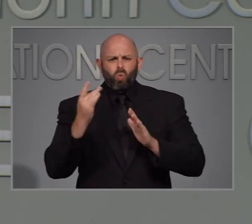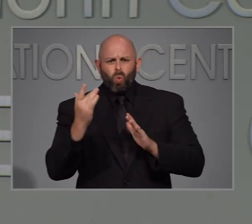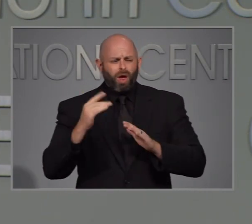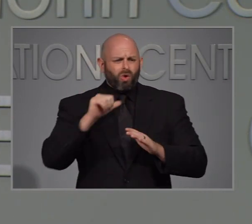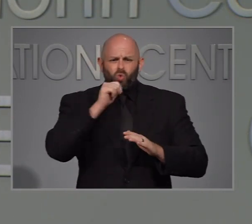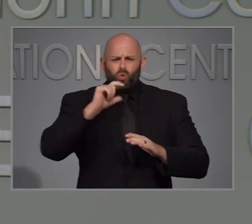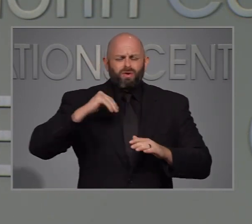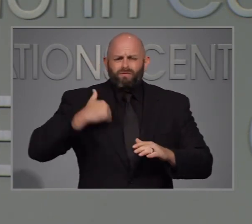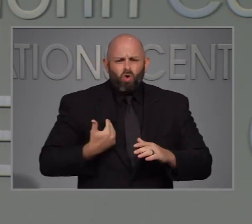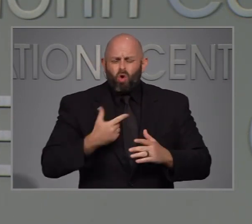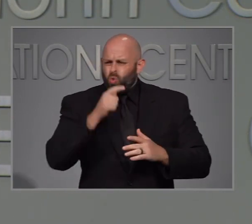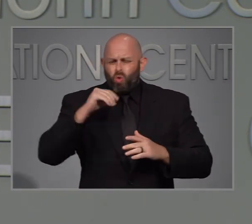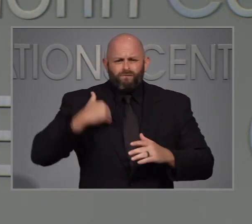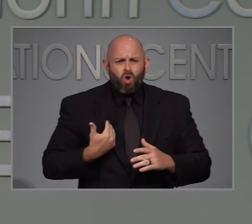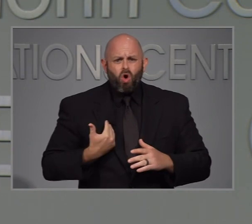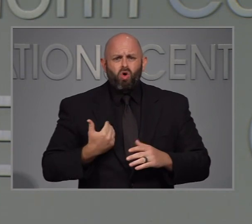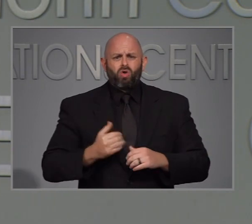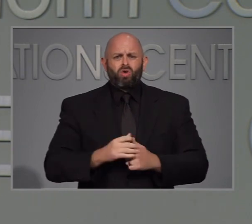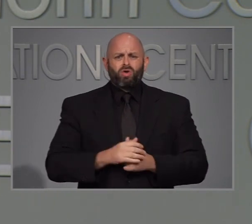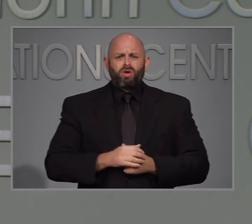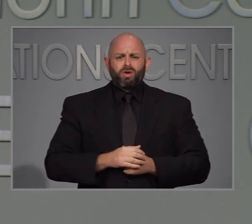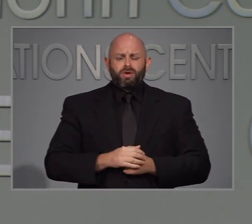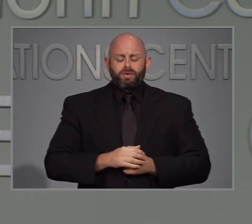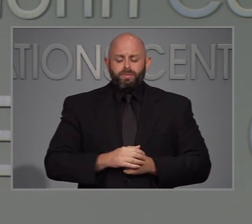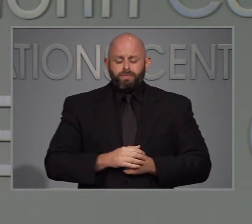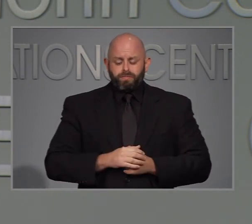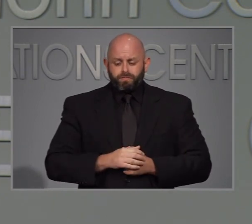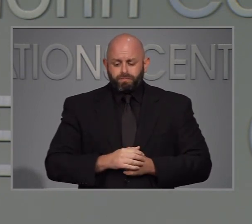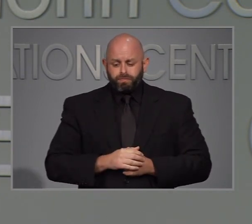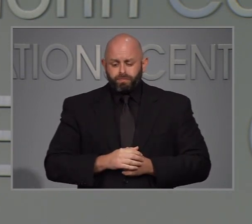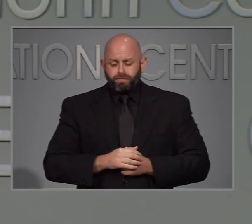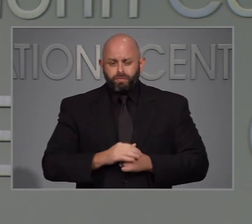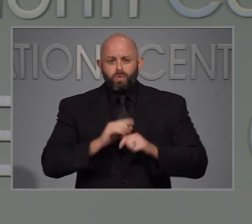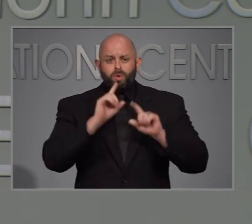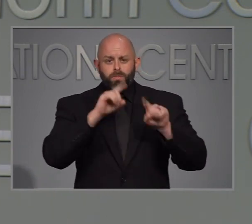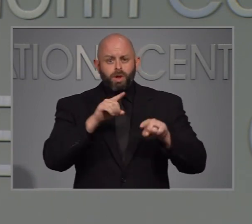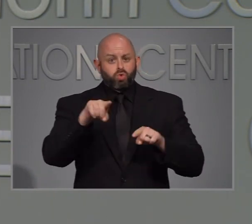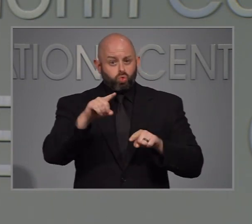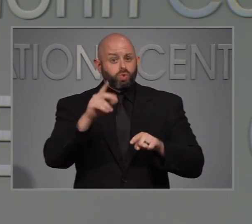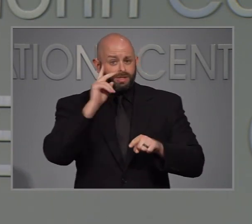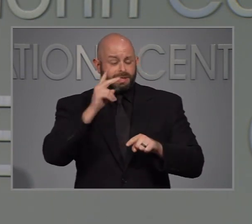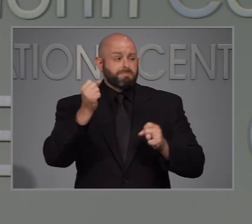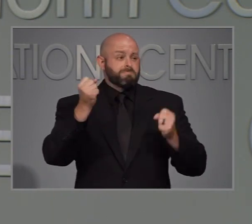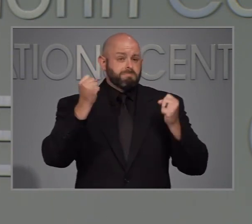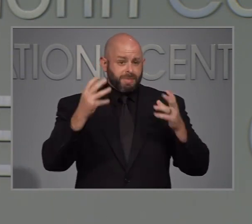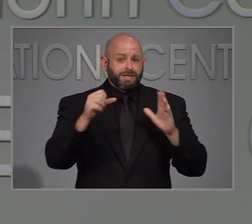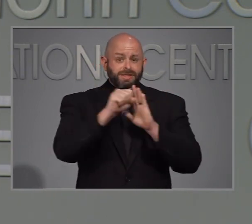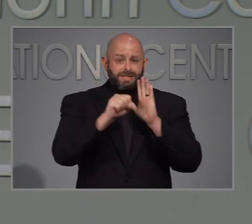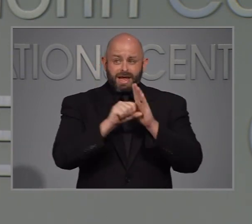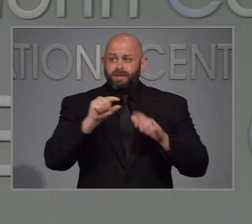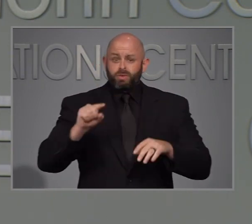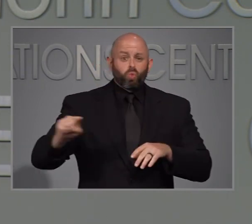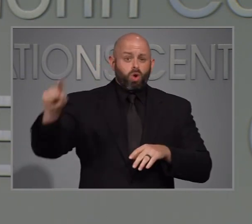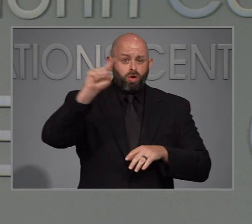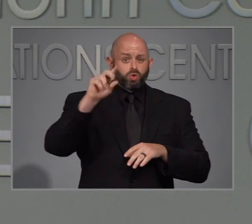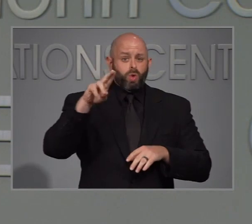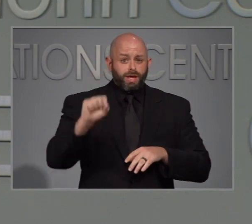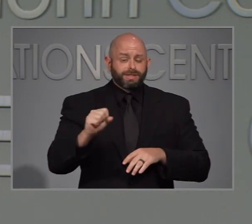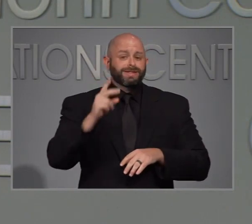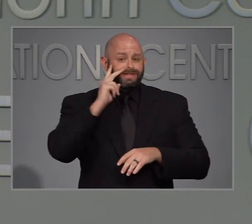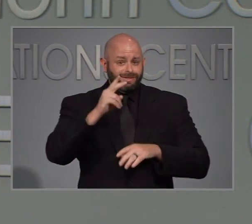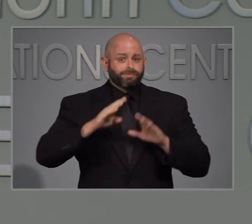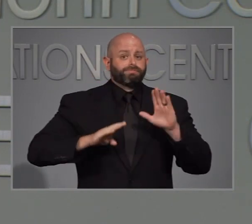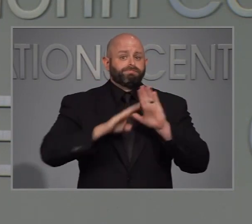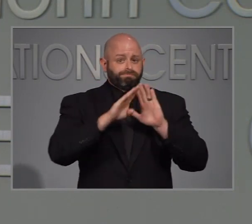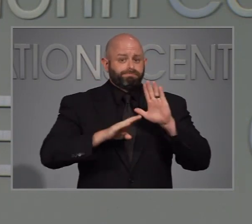tan diferente de otros? Respuesta, lo que están viendo es que hay muchos estados en el país que están